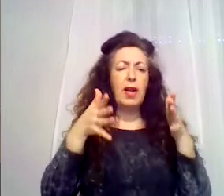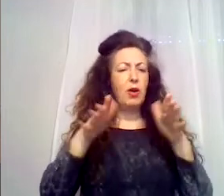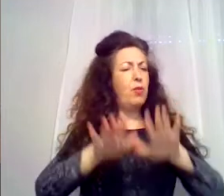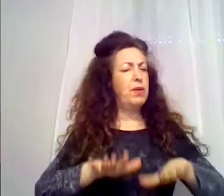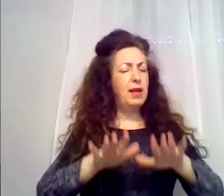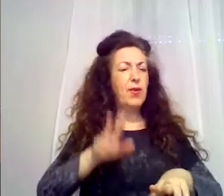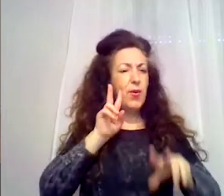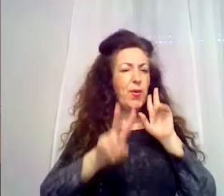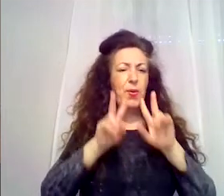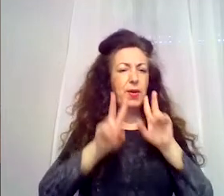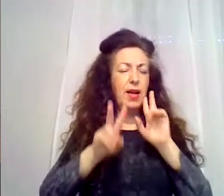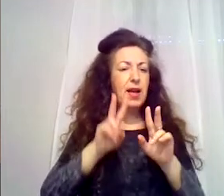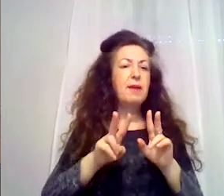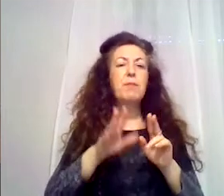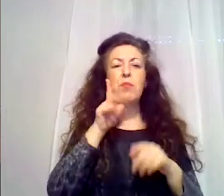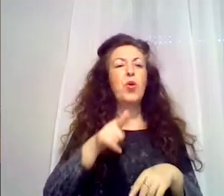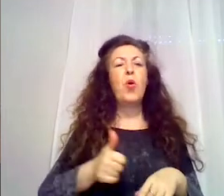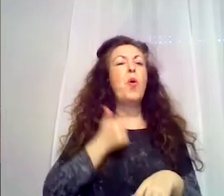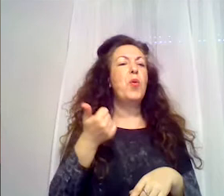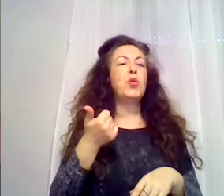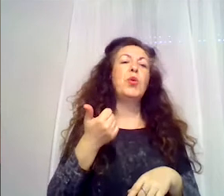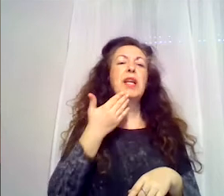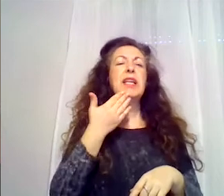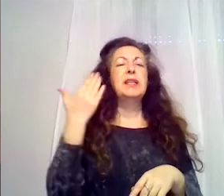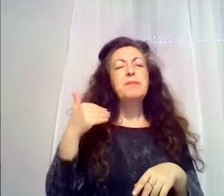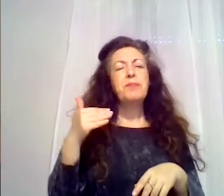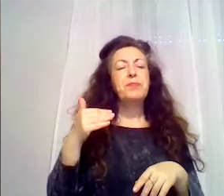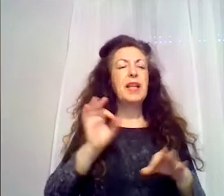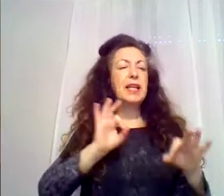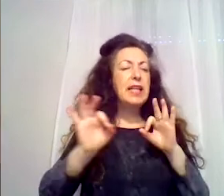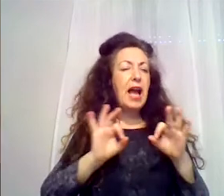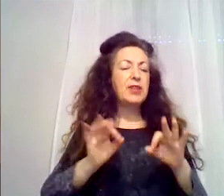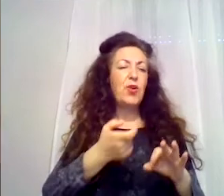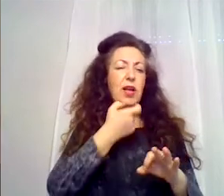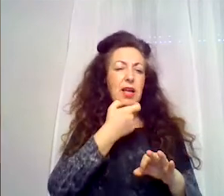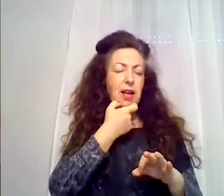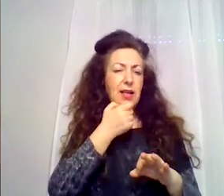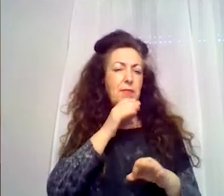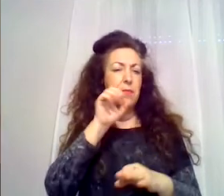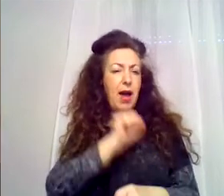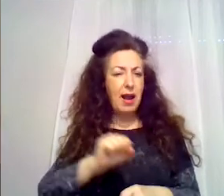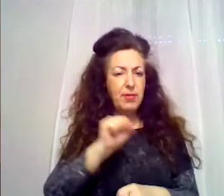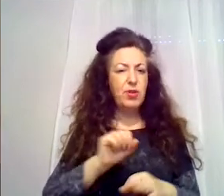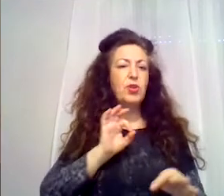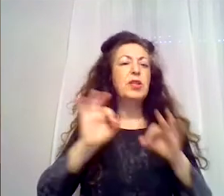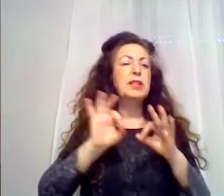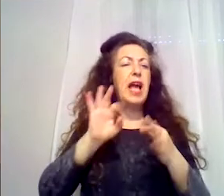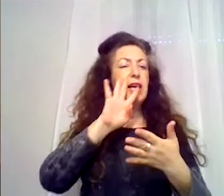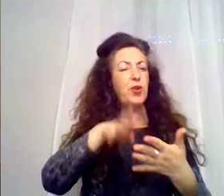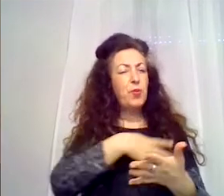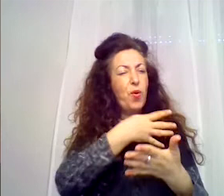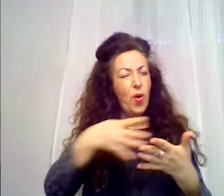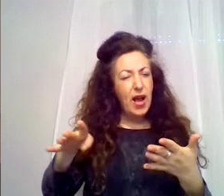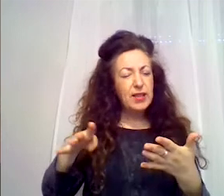larga, dura algo más de 2 horas, les recomiendo vivamente que la vean, porque es una oportunidad única para ver